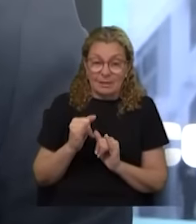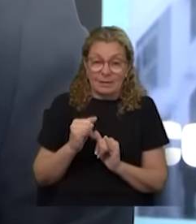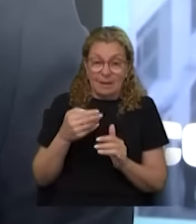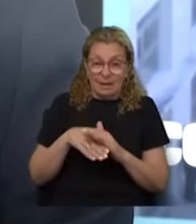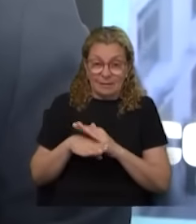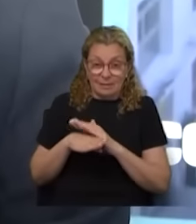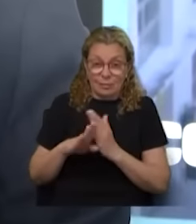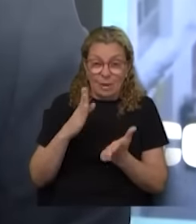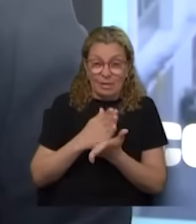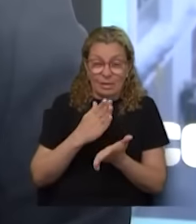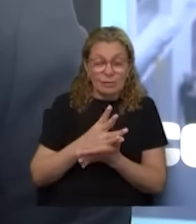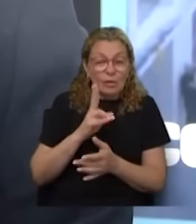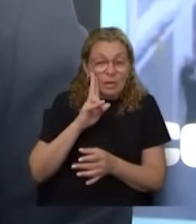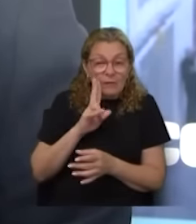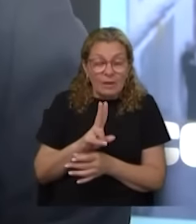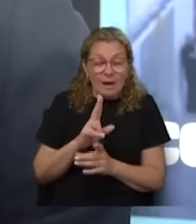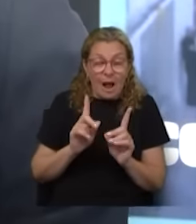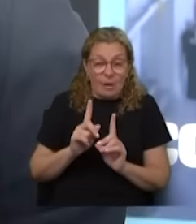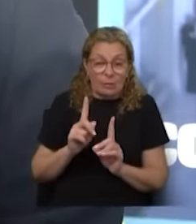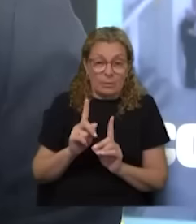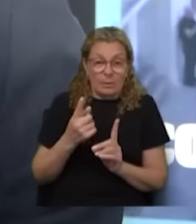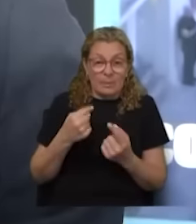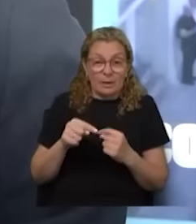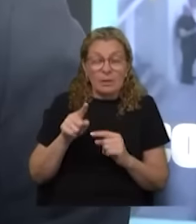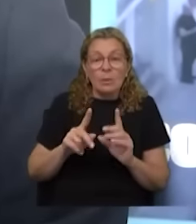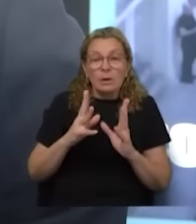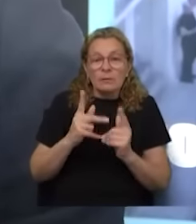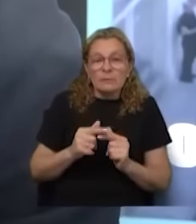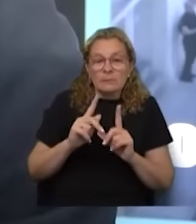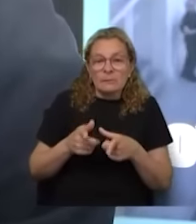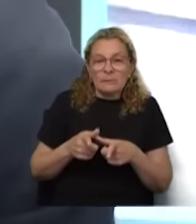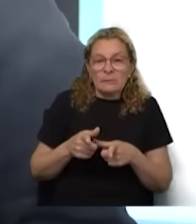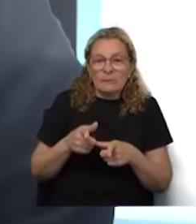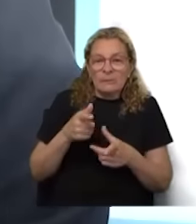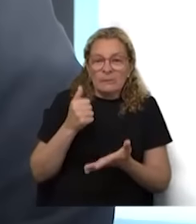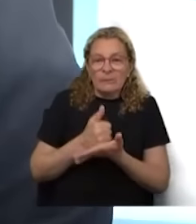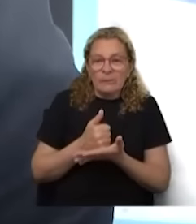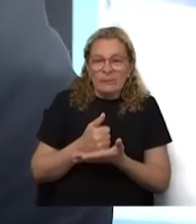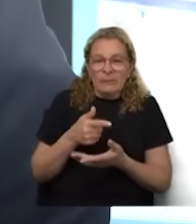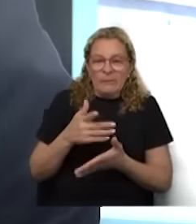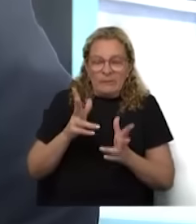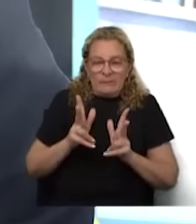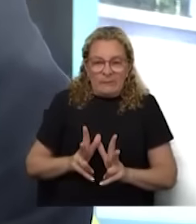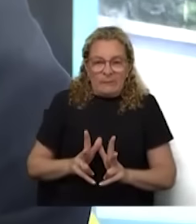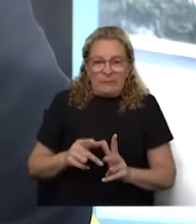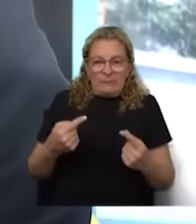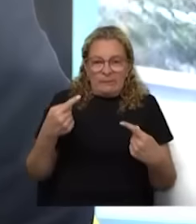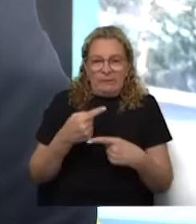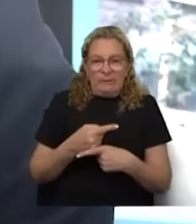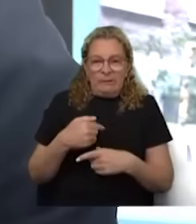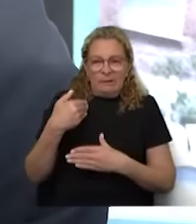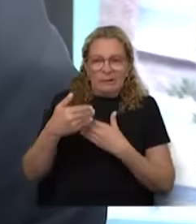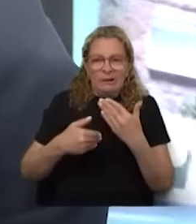acceso a derechos de visibilizar un un fenómeno y que de alguna forma también esta reacción conservadora que ha habido en contra de los